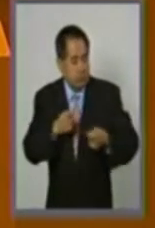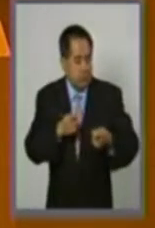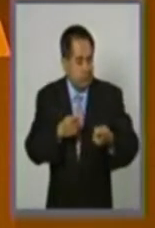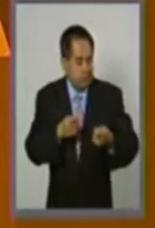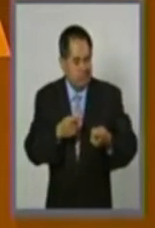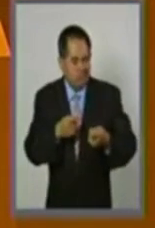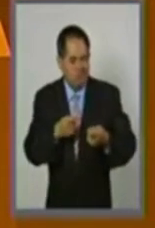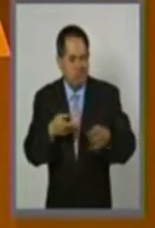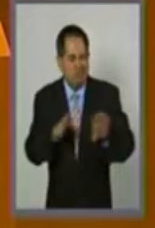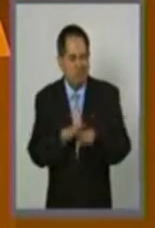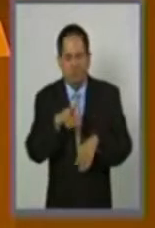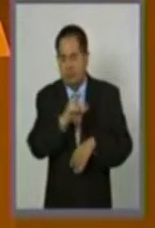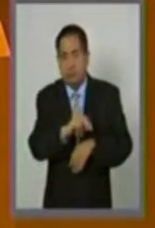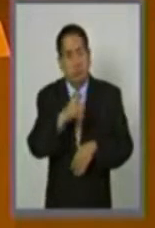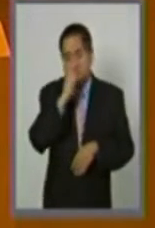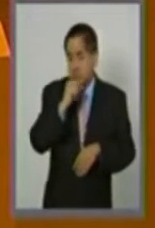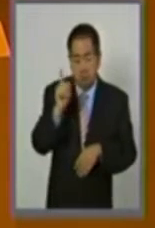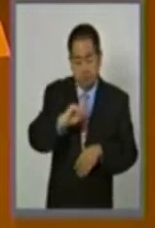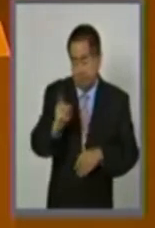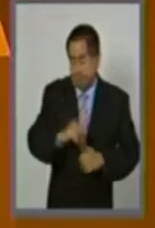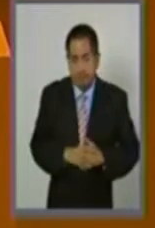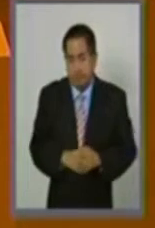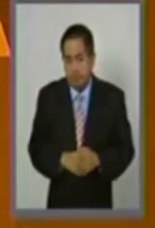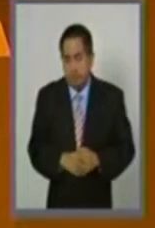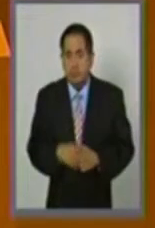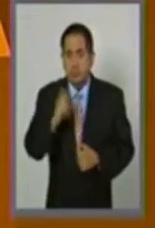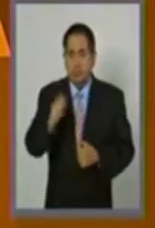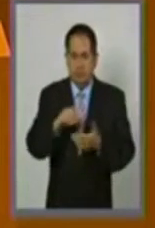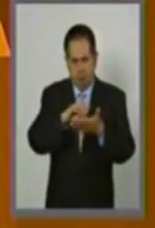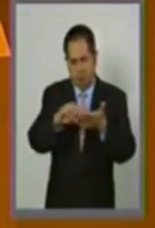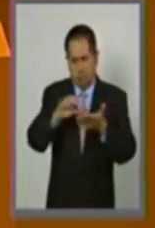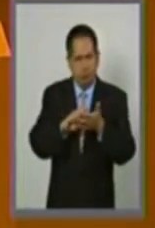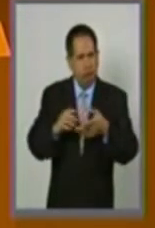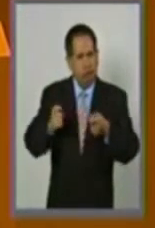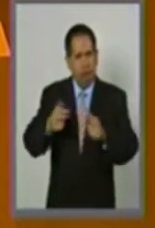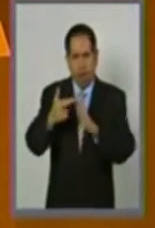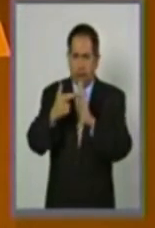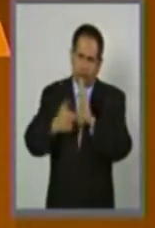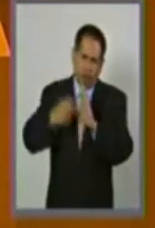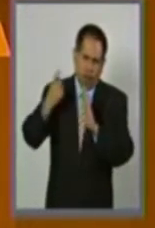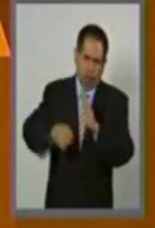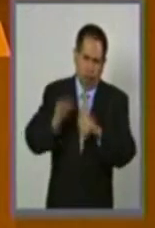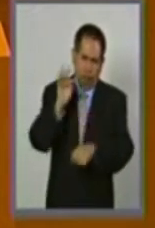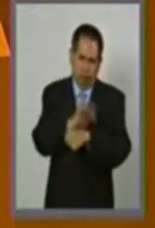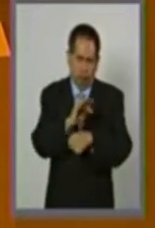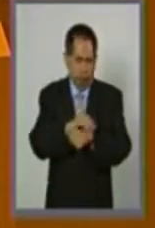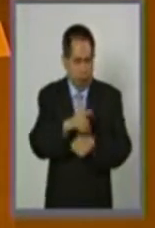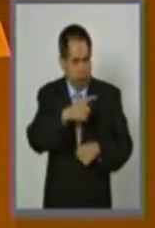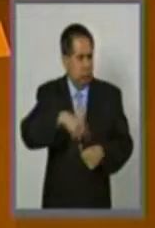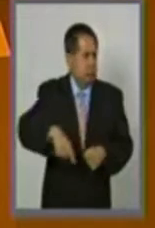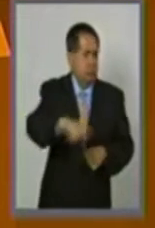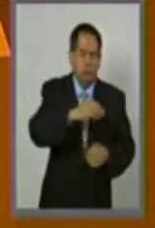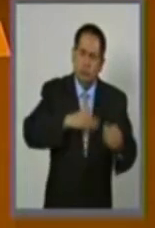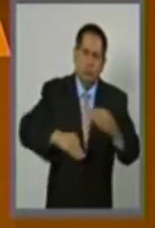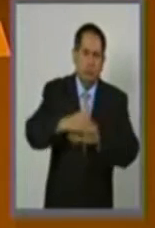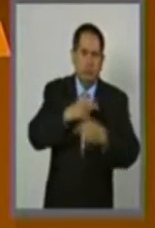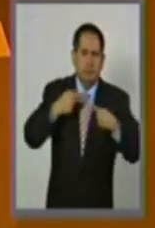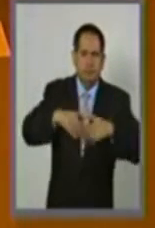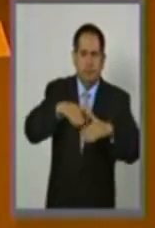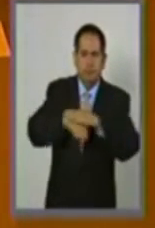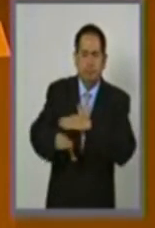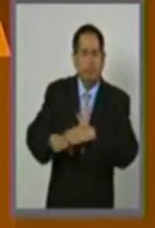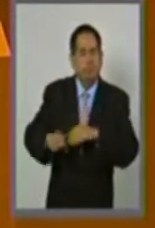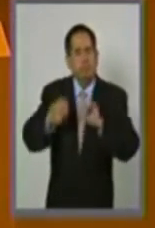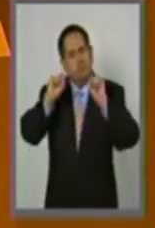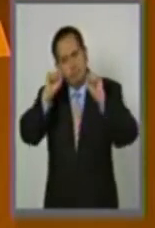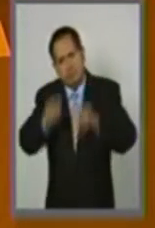alguna condición personal. Se trata de un texto normativo que busca proteger el acceso de todas las personas a una